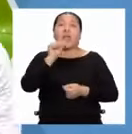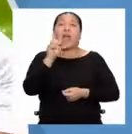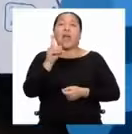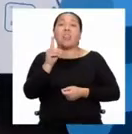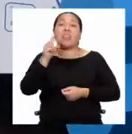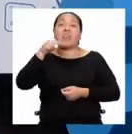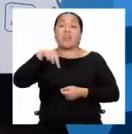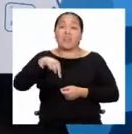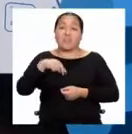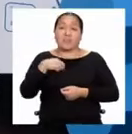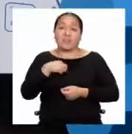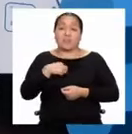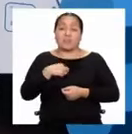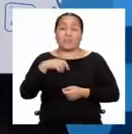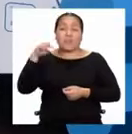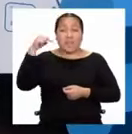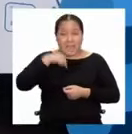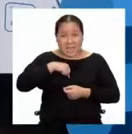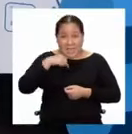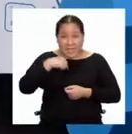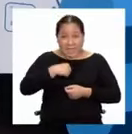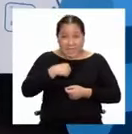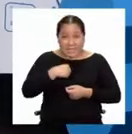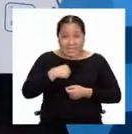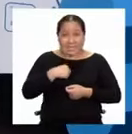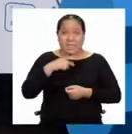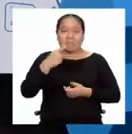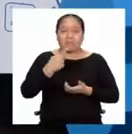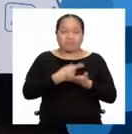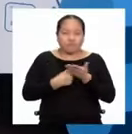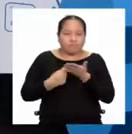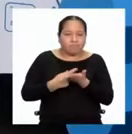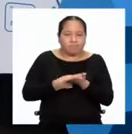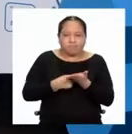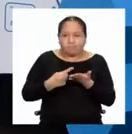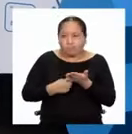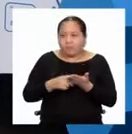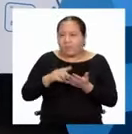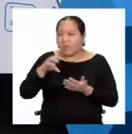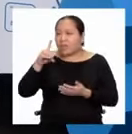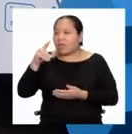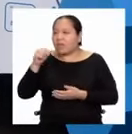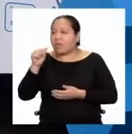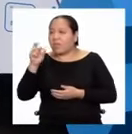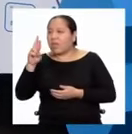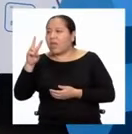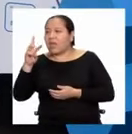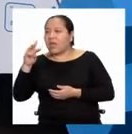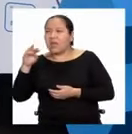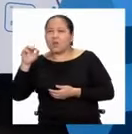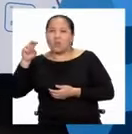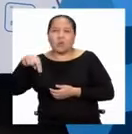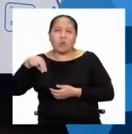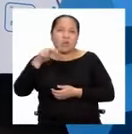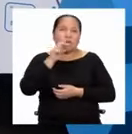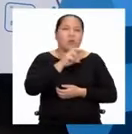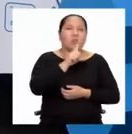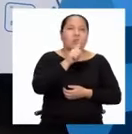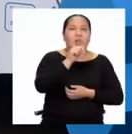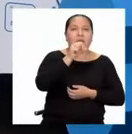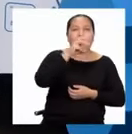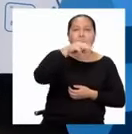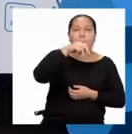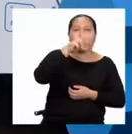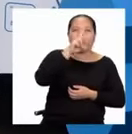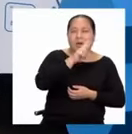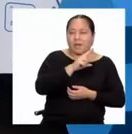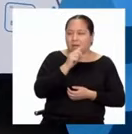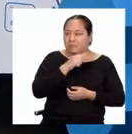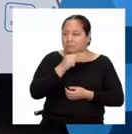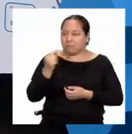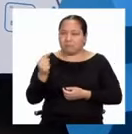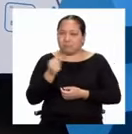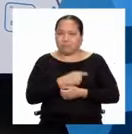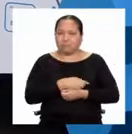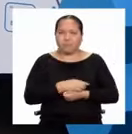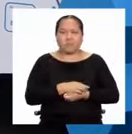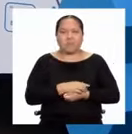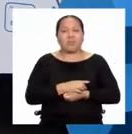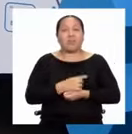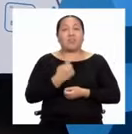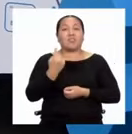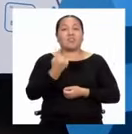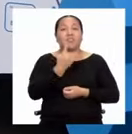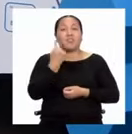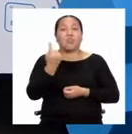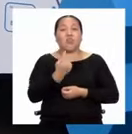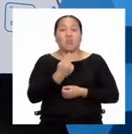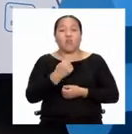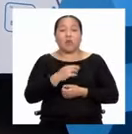ADN. Este es el mismo debate que tienen darwinianos y lamarckianos. Así es, no solo la